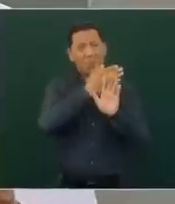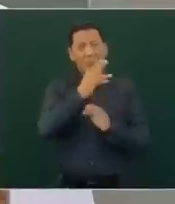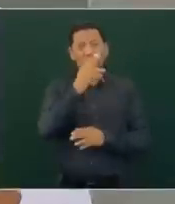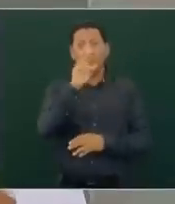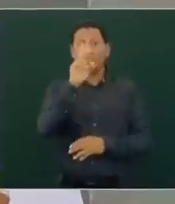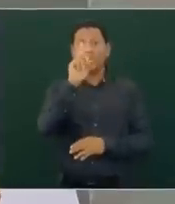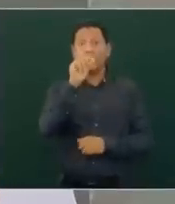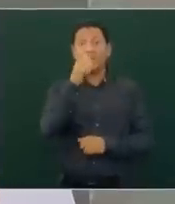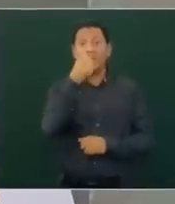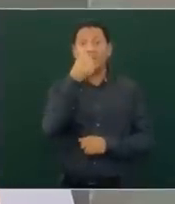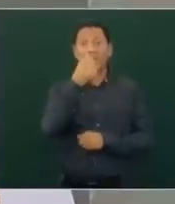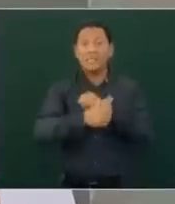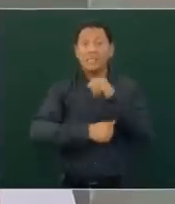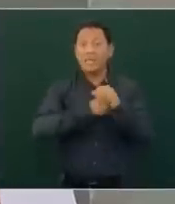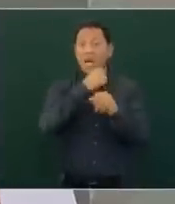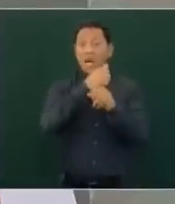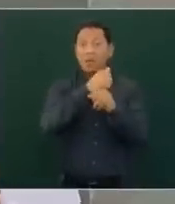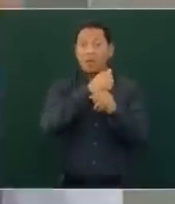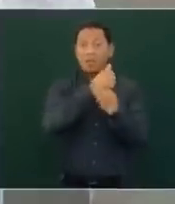dominio